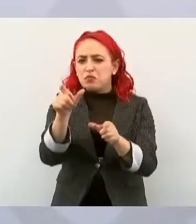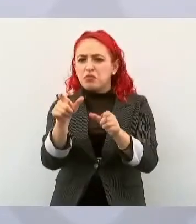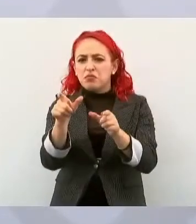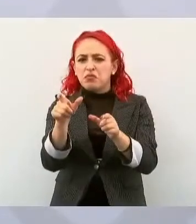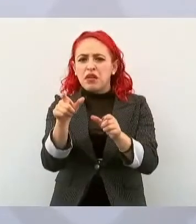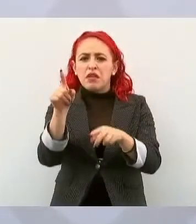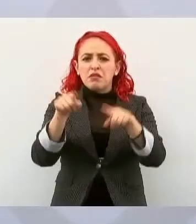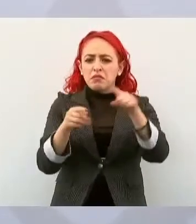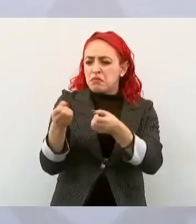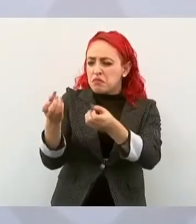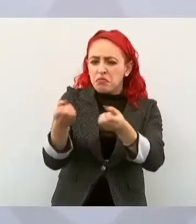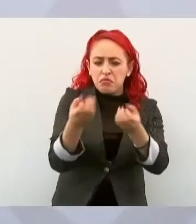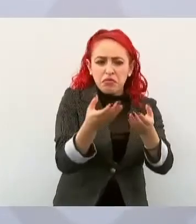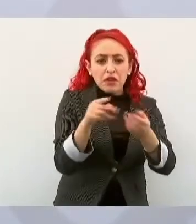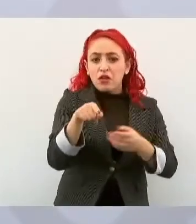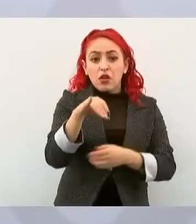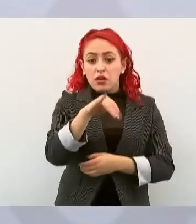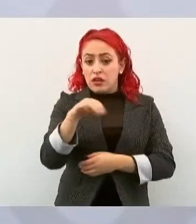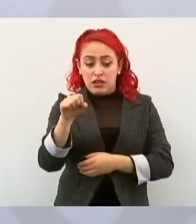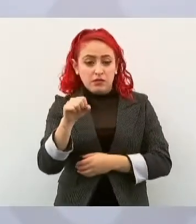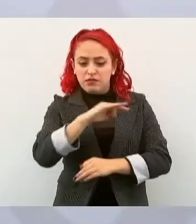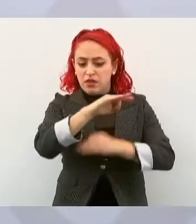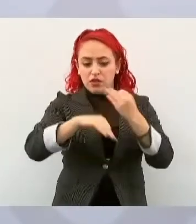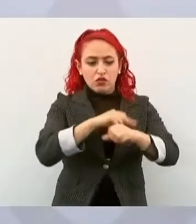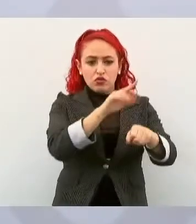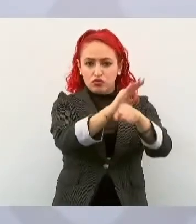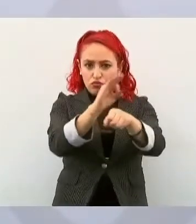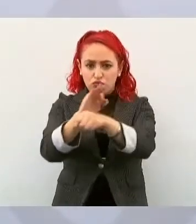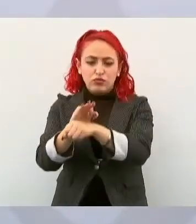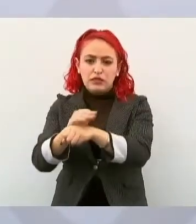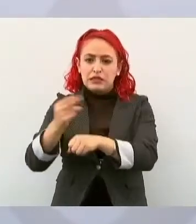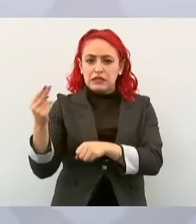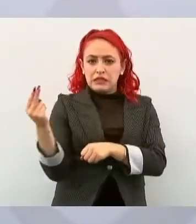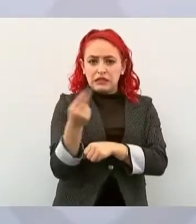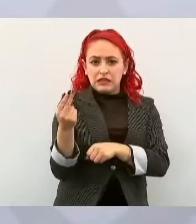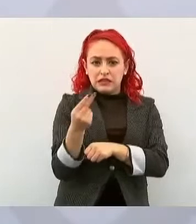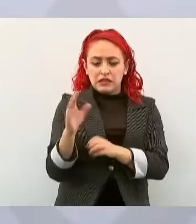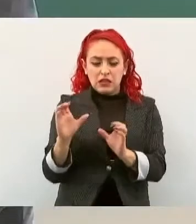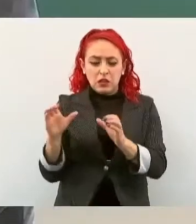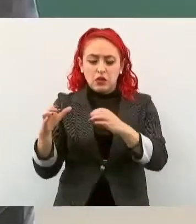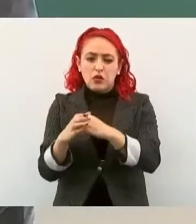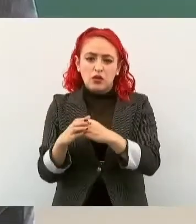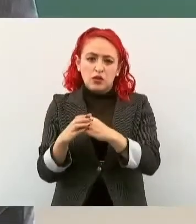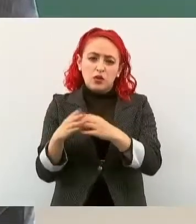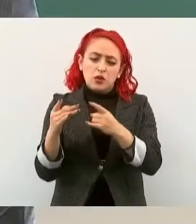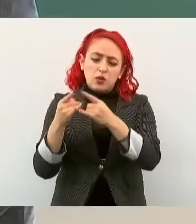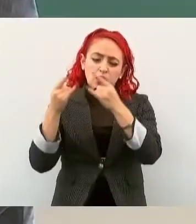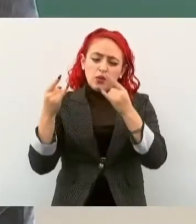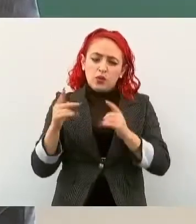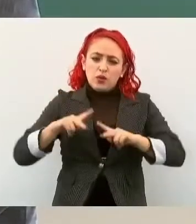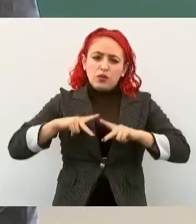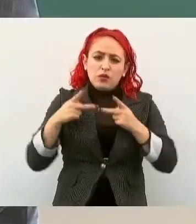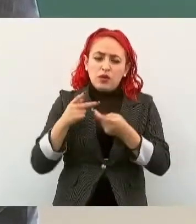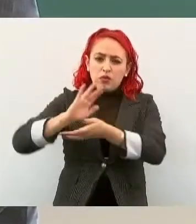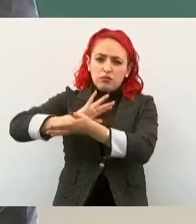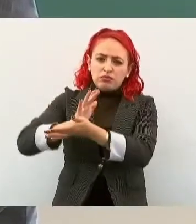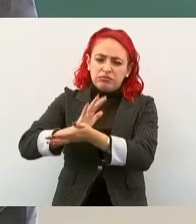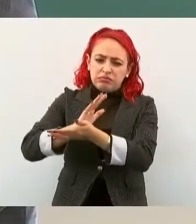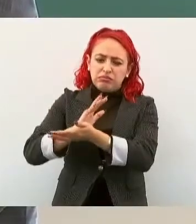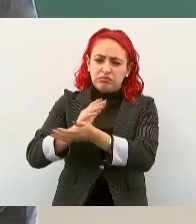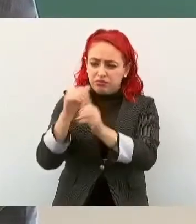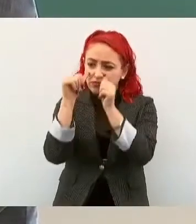ningún motivo, y el IMSS velará por las necesidades de los grupos históricamente